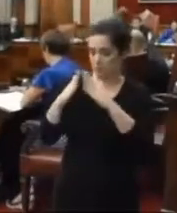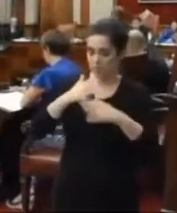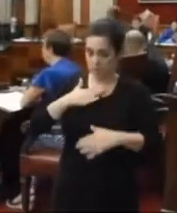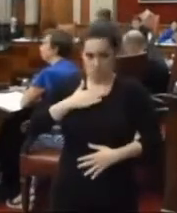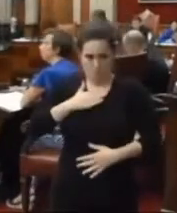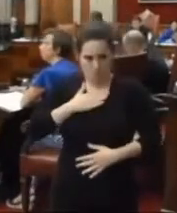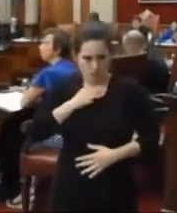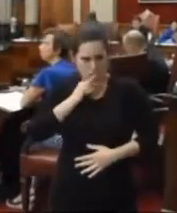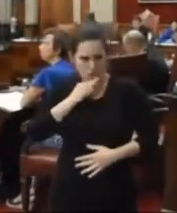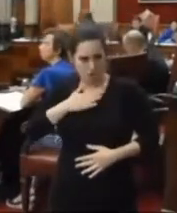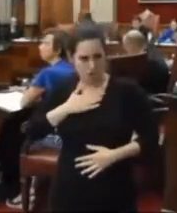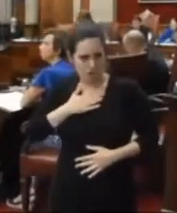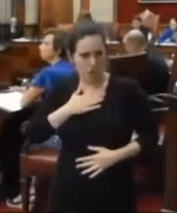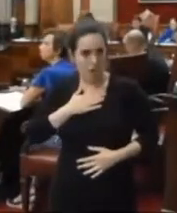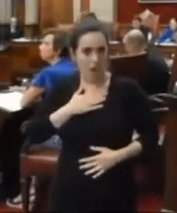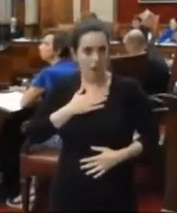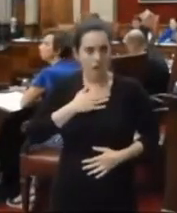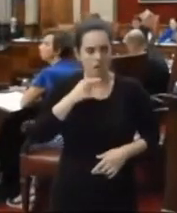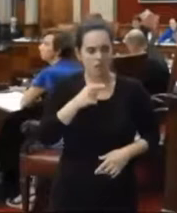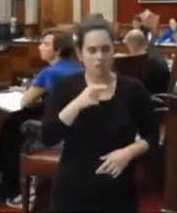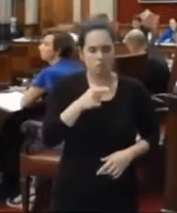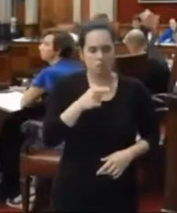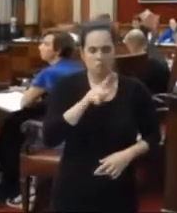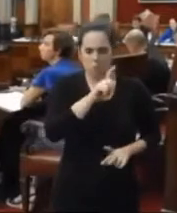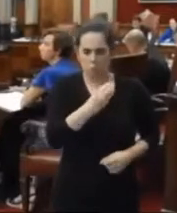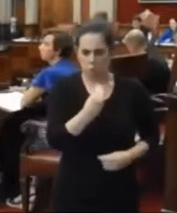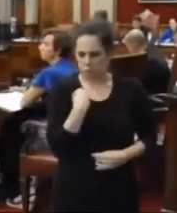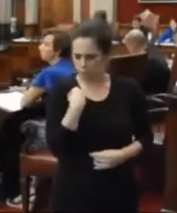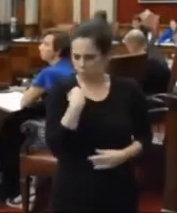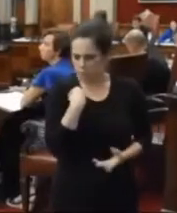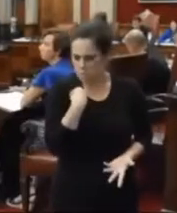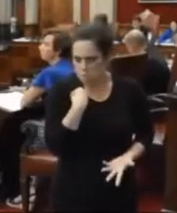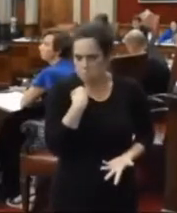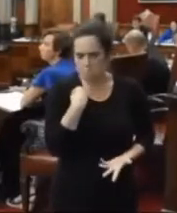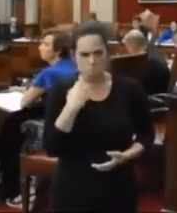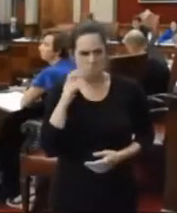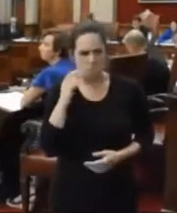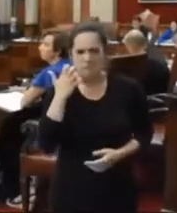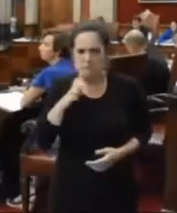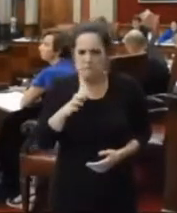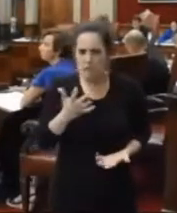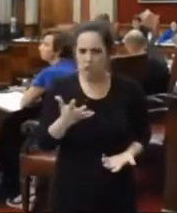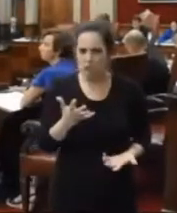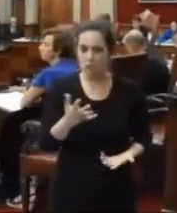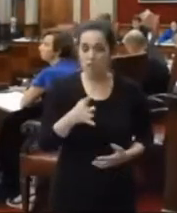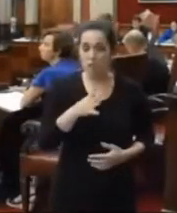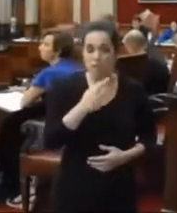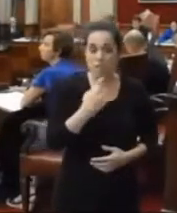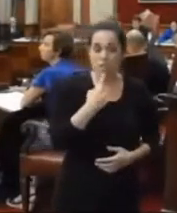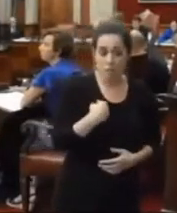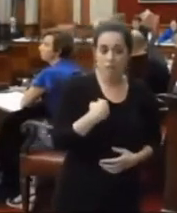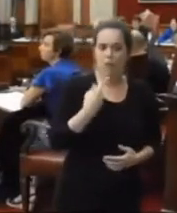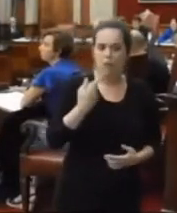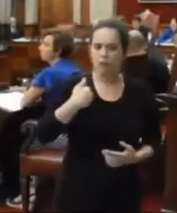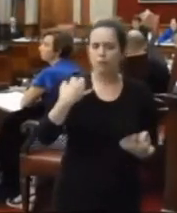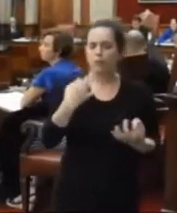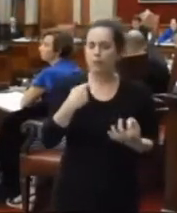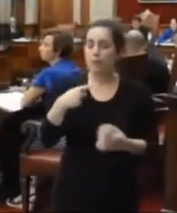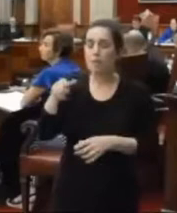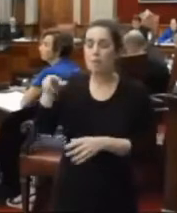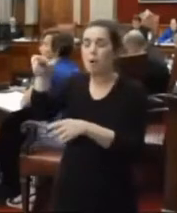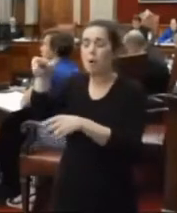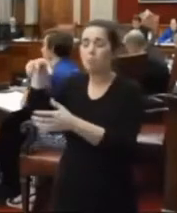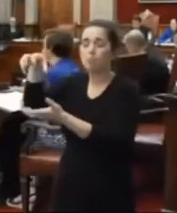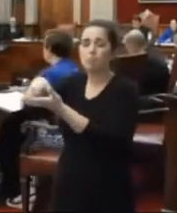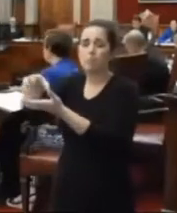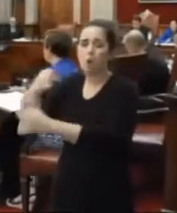mía. Esto me extrañó mucho y ella me aconsejó informarme en el registro de la